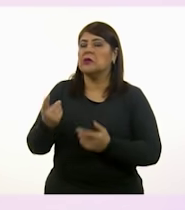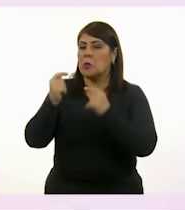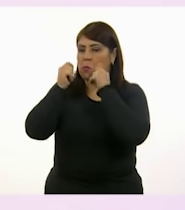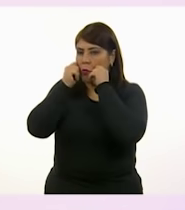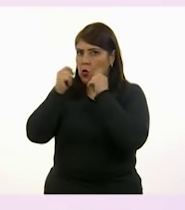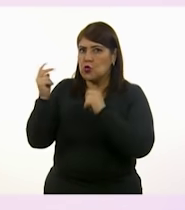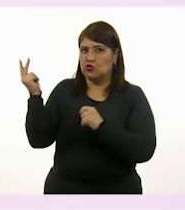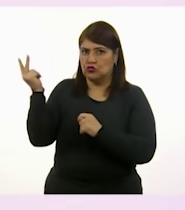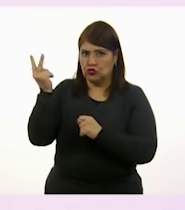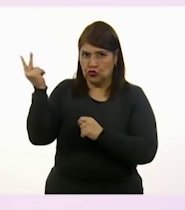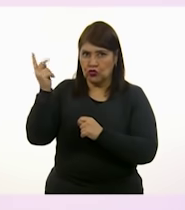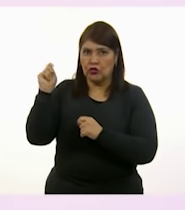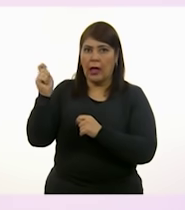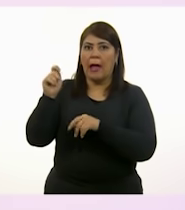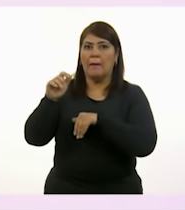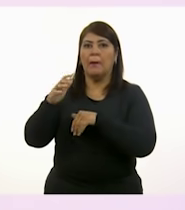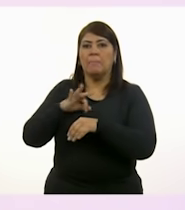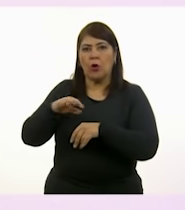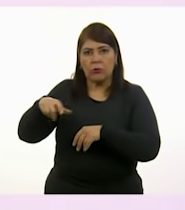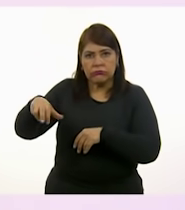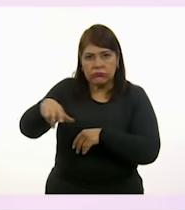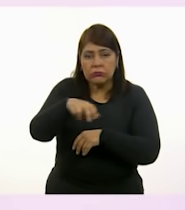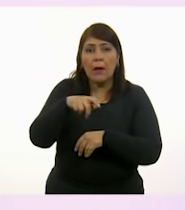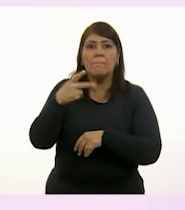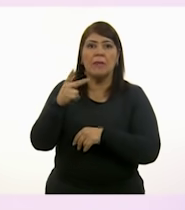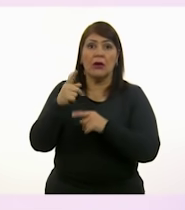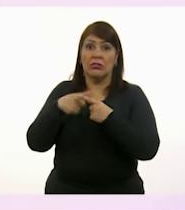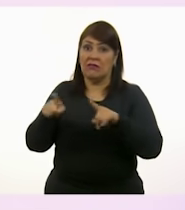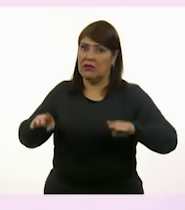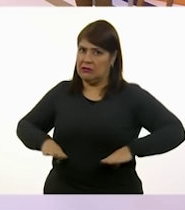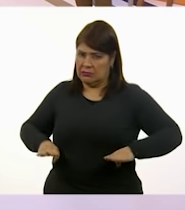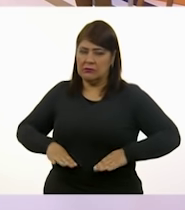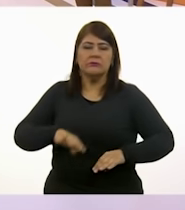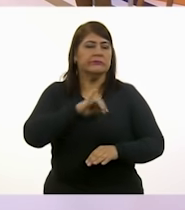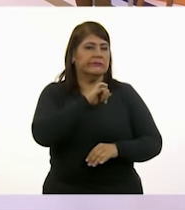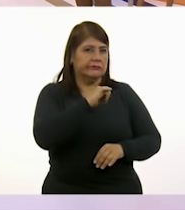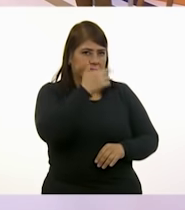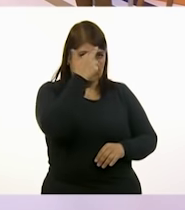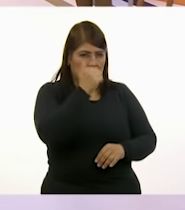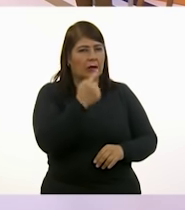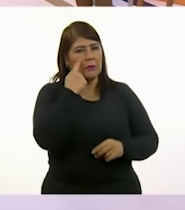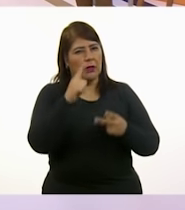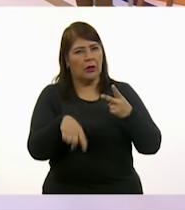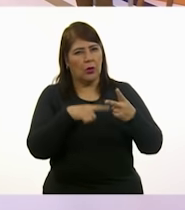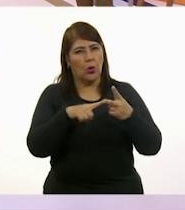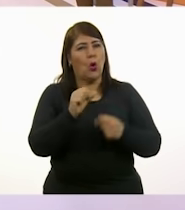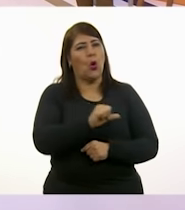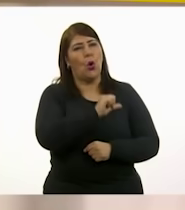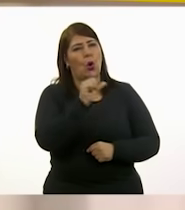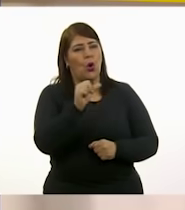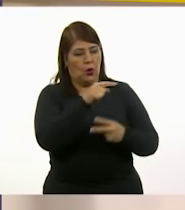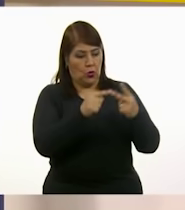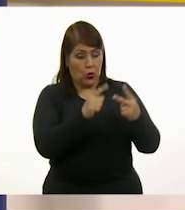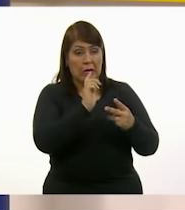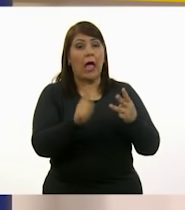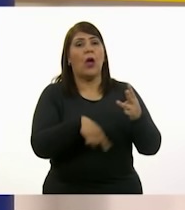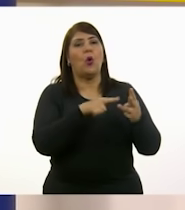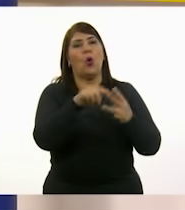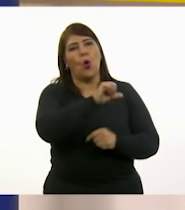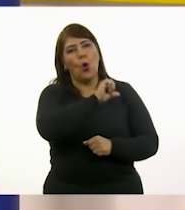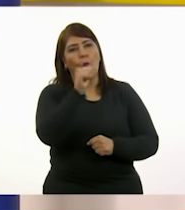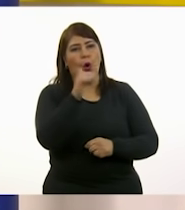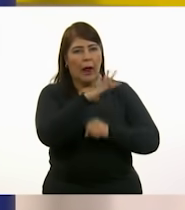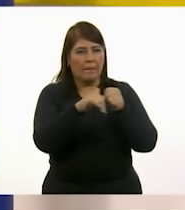son muy diferentes Exactamente Y ahora te voy a enseñar otro animal que también busca alimento,